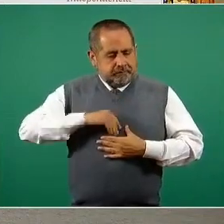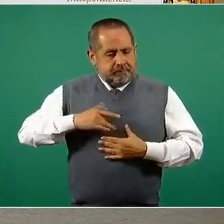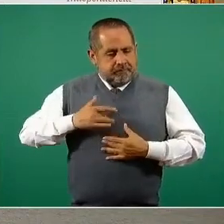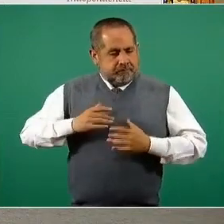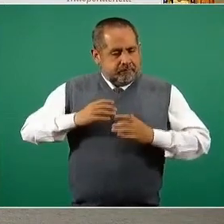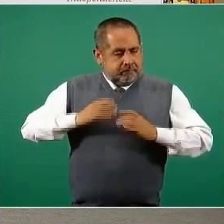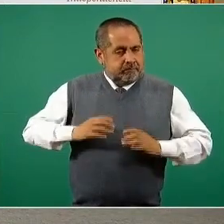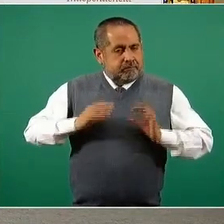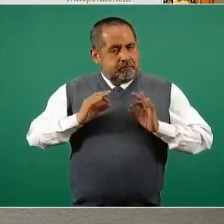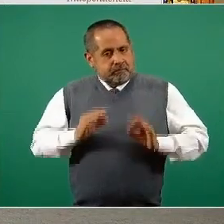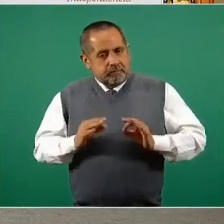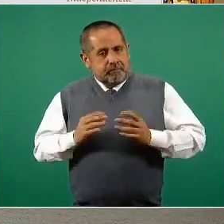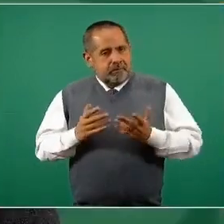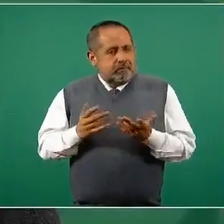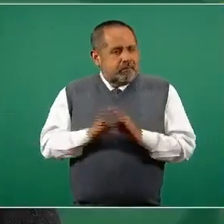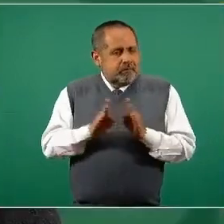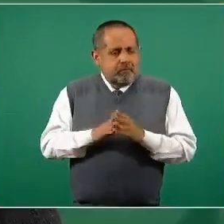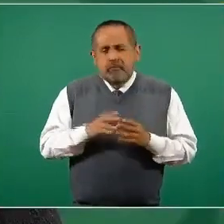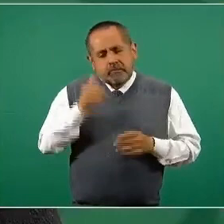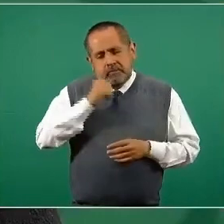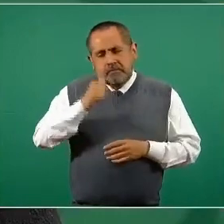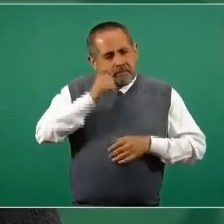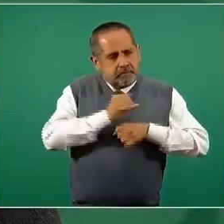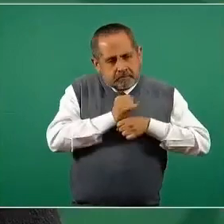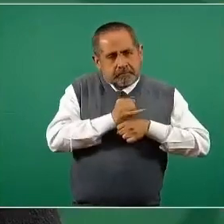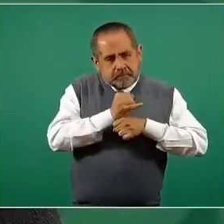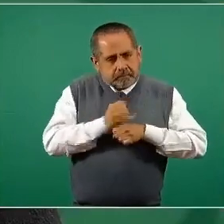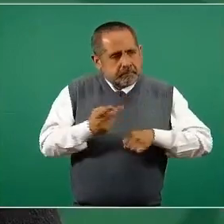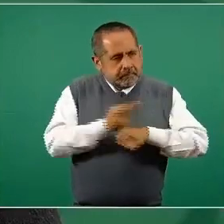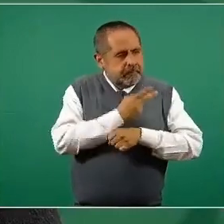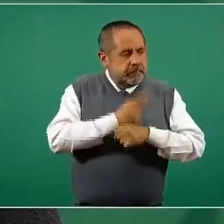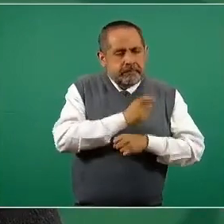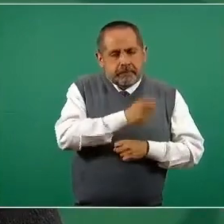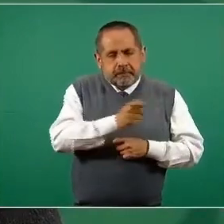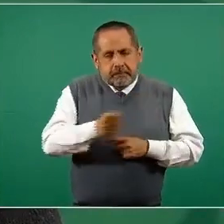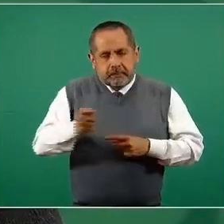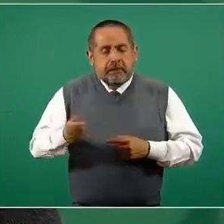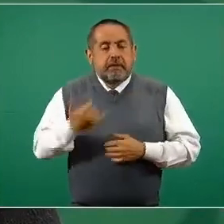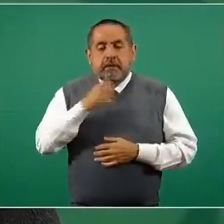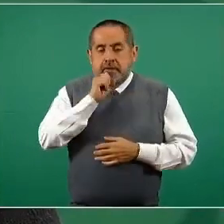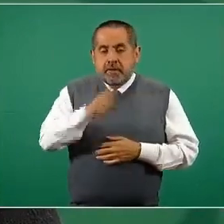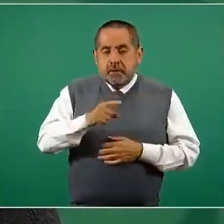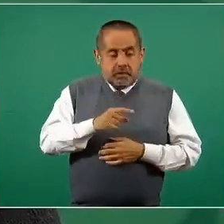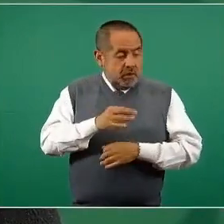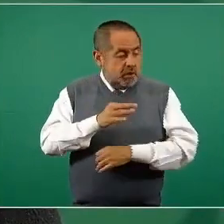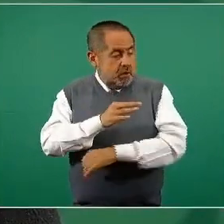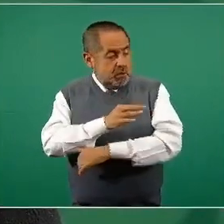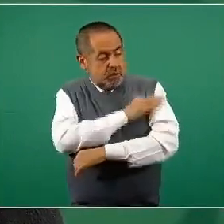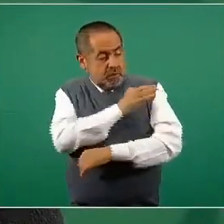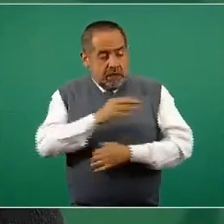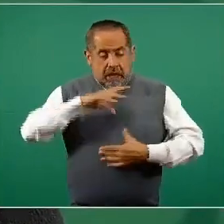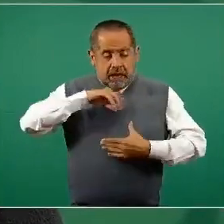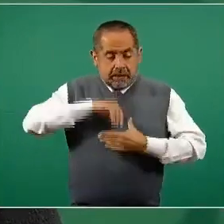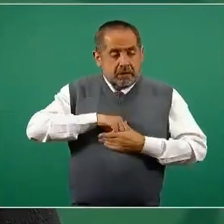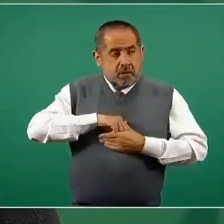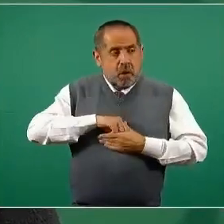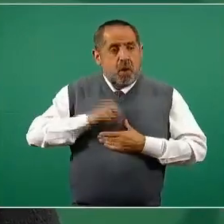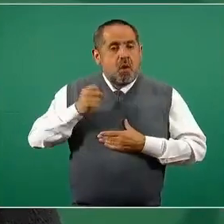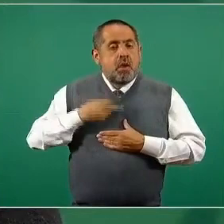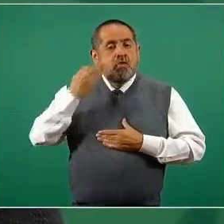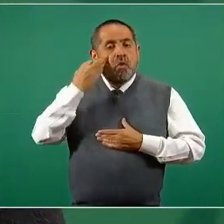personas, a una vacuna. Y además, pues obviamente, cuánto pudiera durar una respuesta